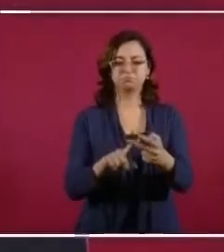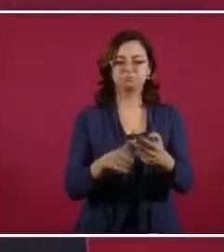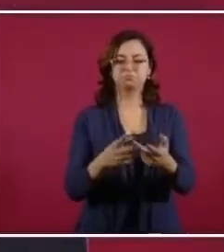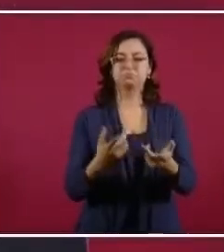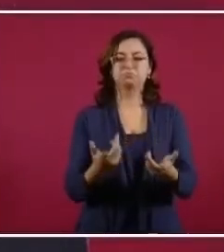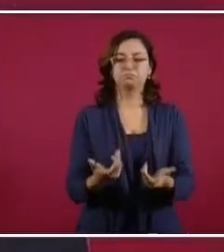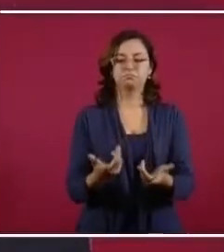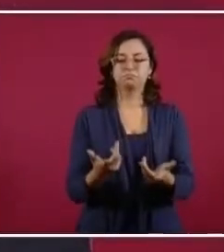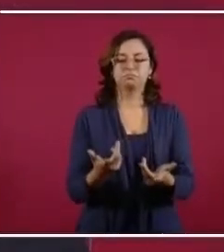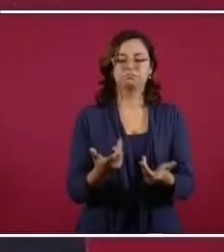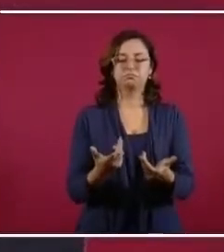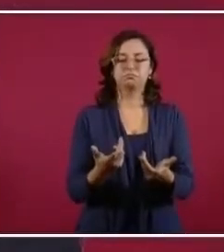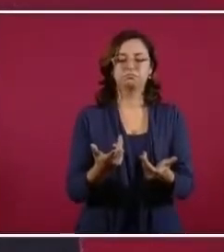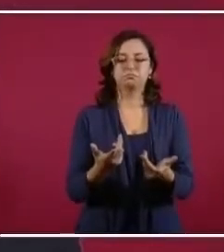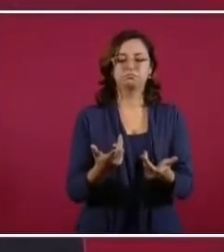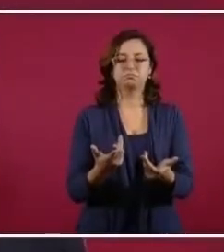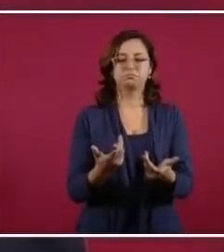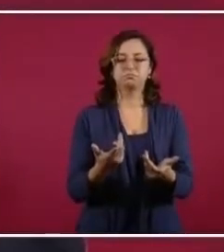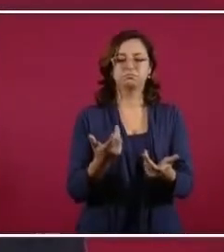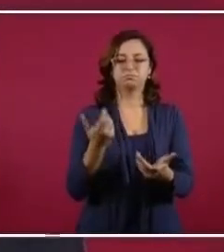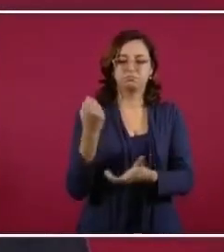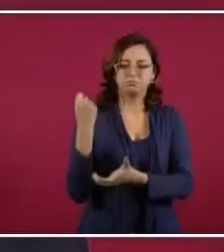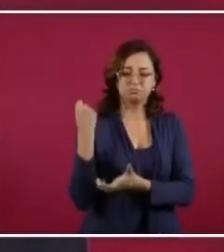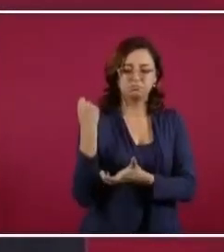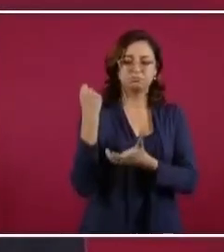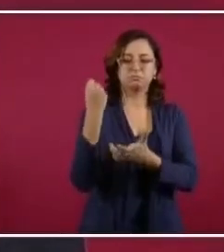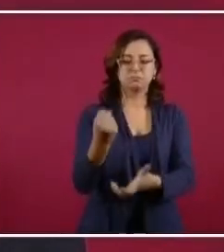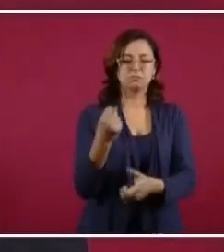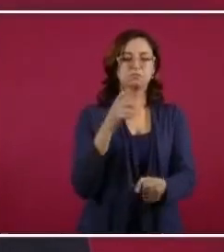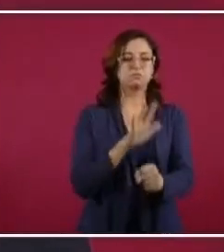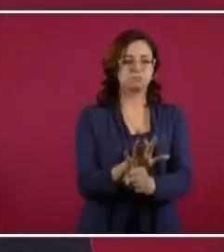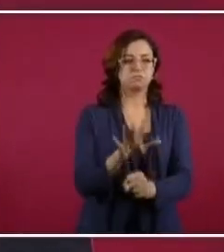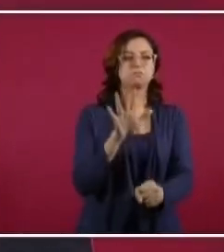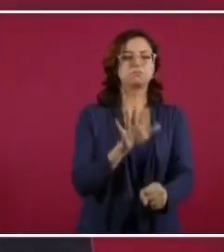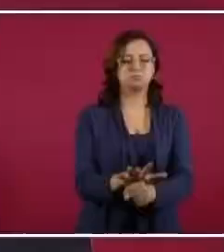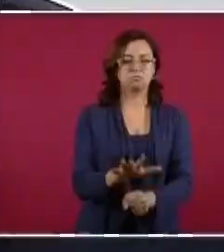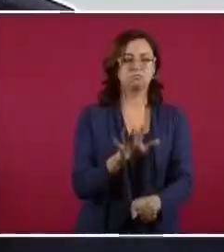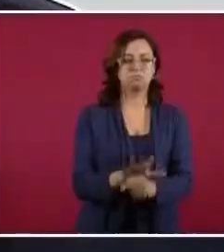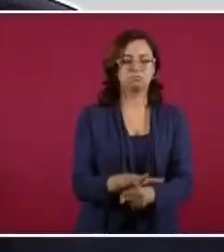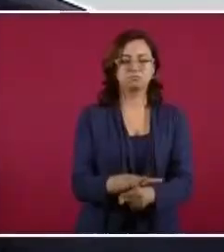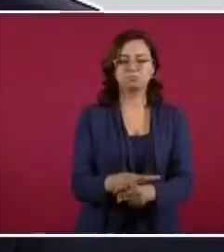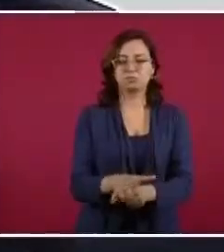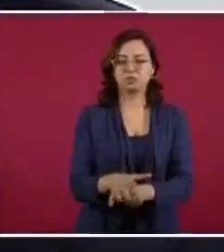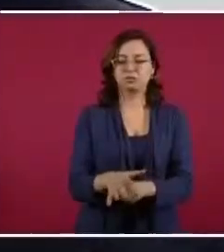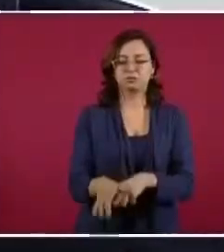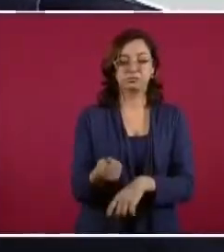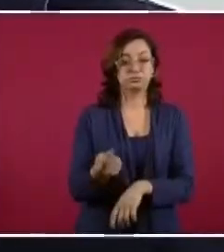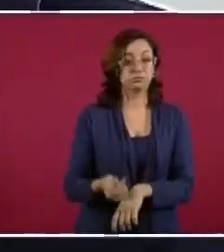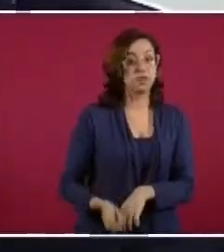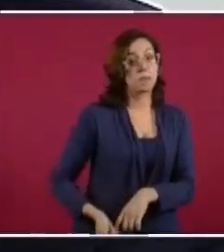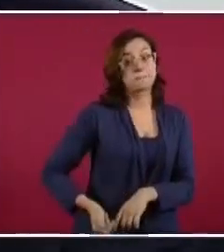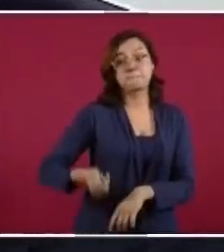que haya presupuesto suficiente como nunca